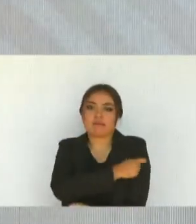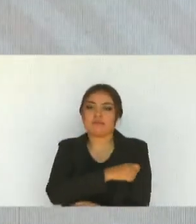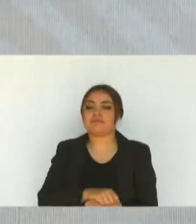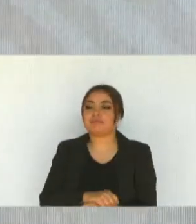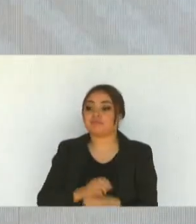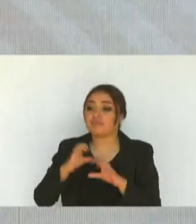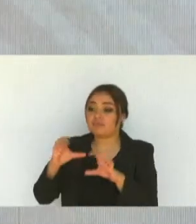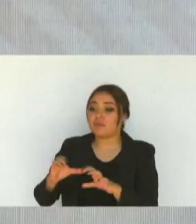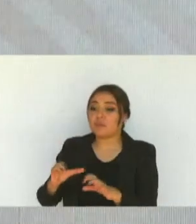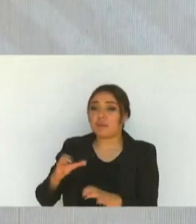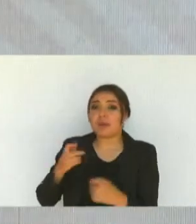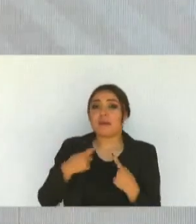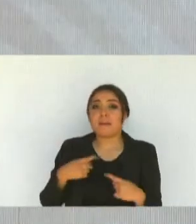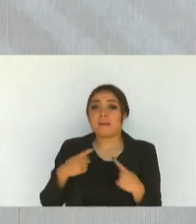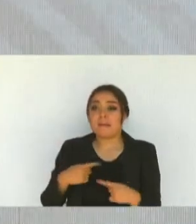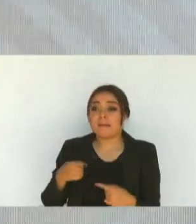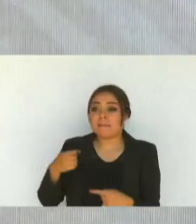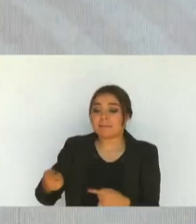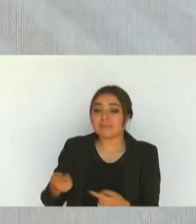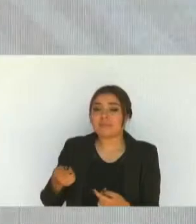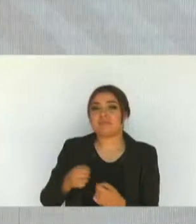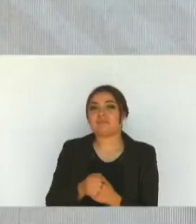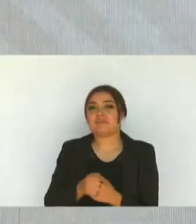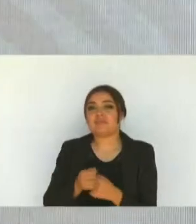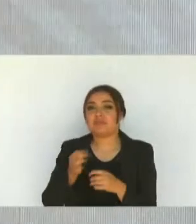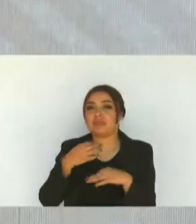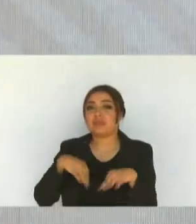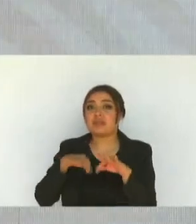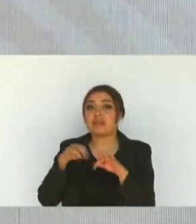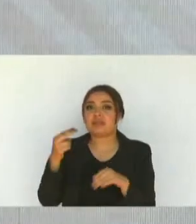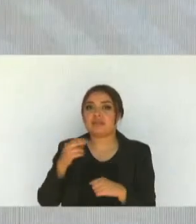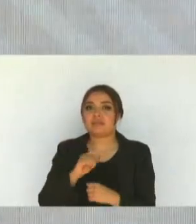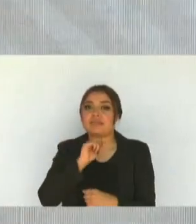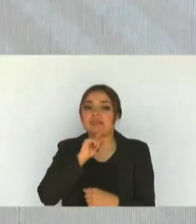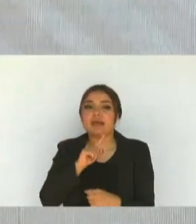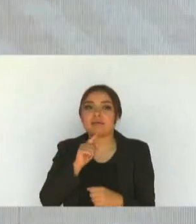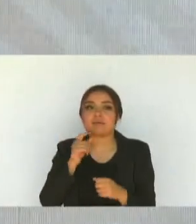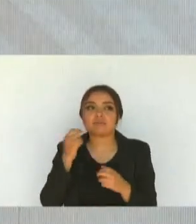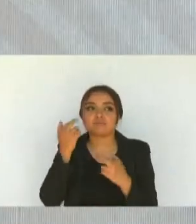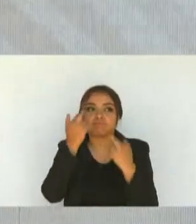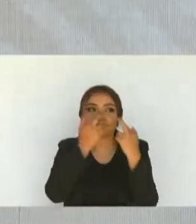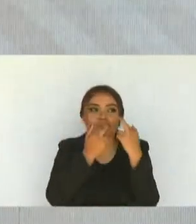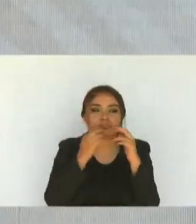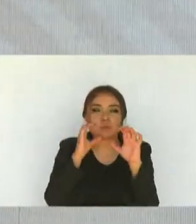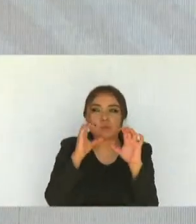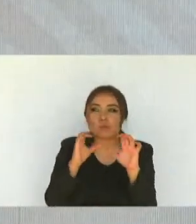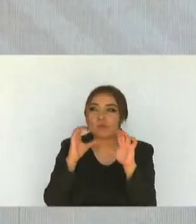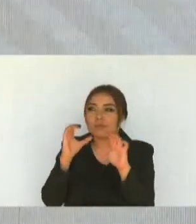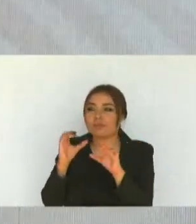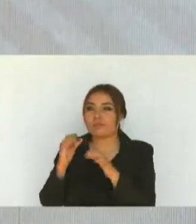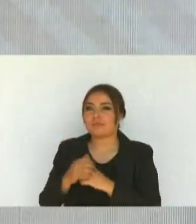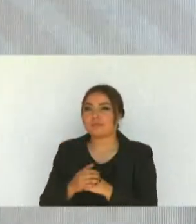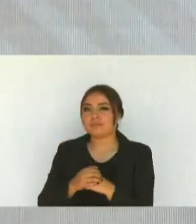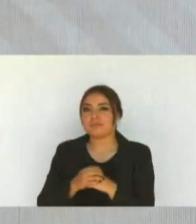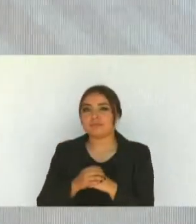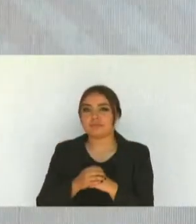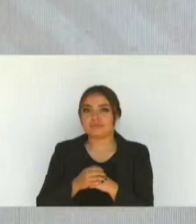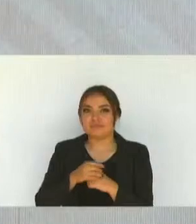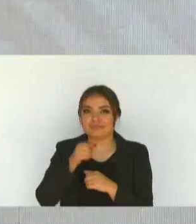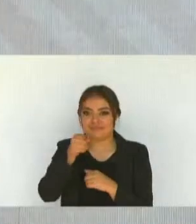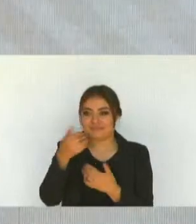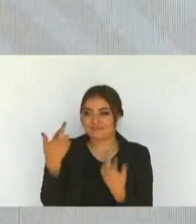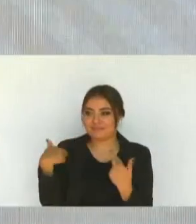más vulnerables y sobre todo mantener en pie la vigilancia. De esta forma, aquí, maestro